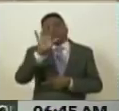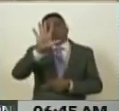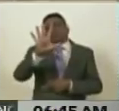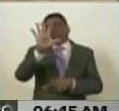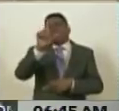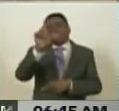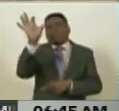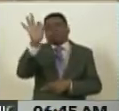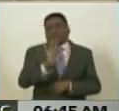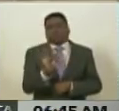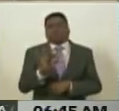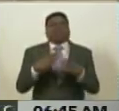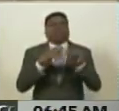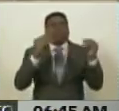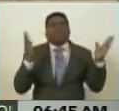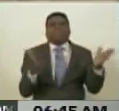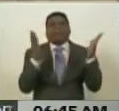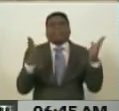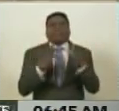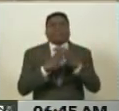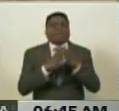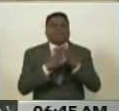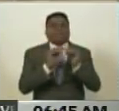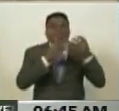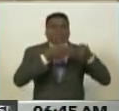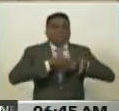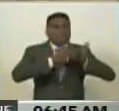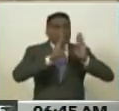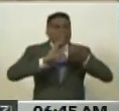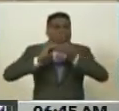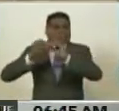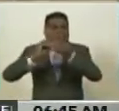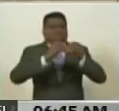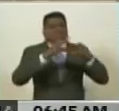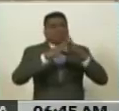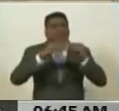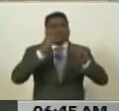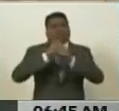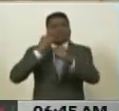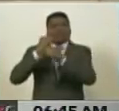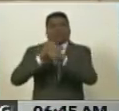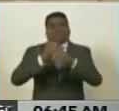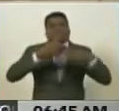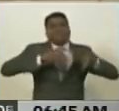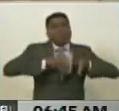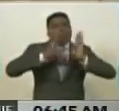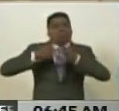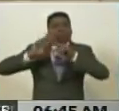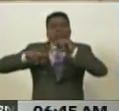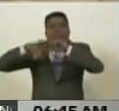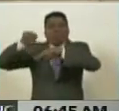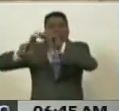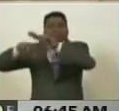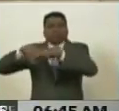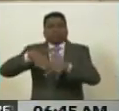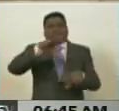toda esta reactivación de obras que está pendiente eh que van a generar muchos empleos en el sector de construcción con lo que tiene que ver con los